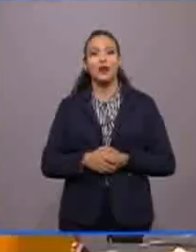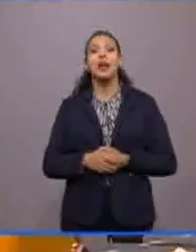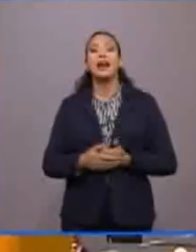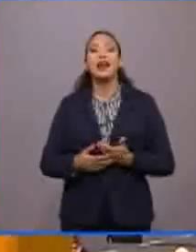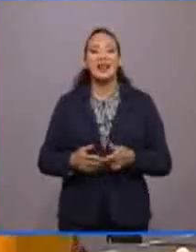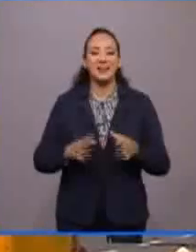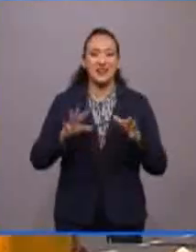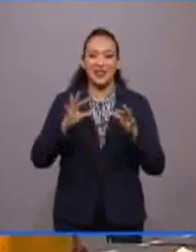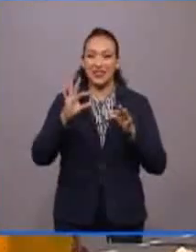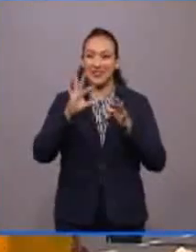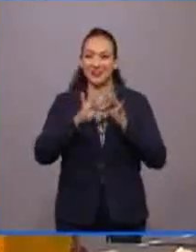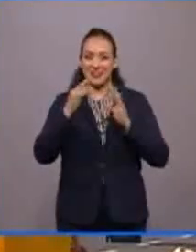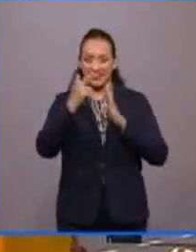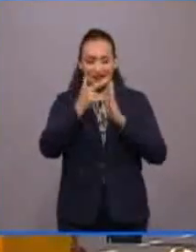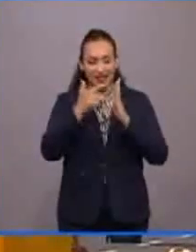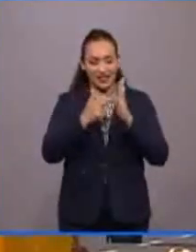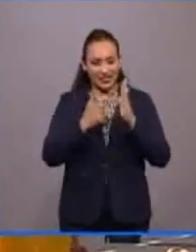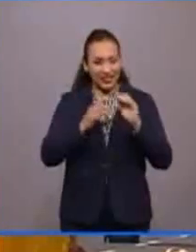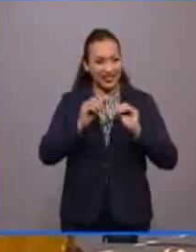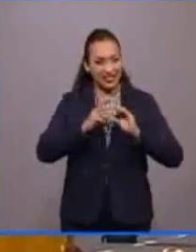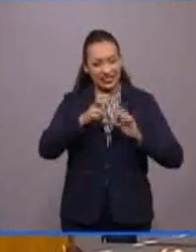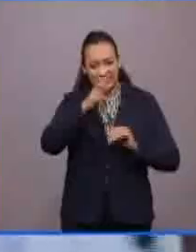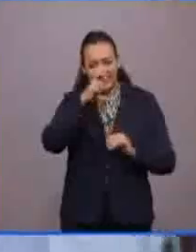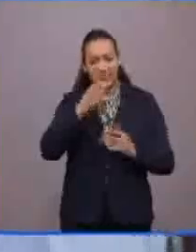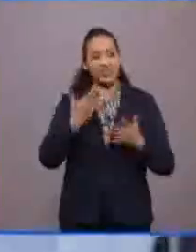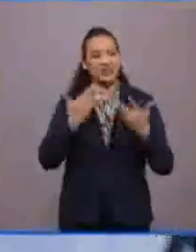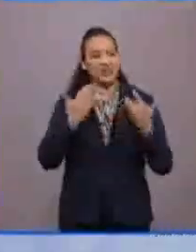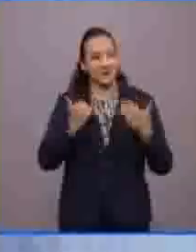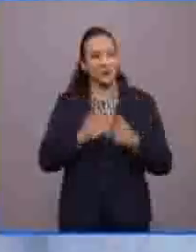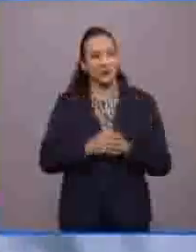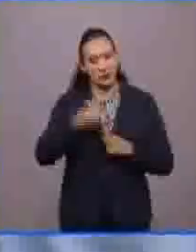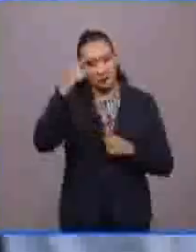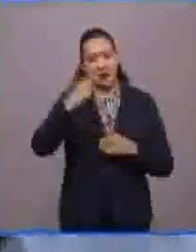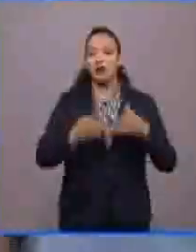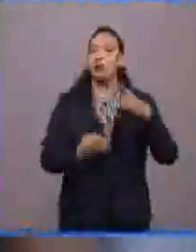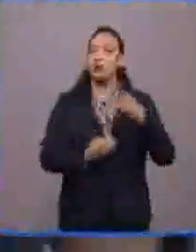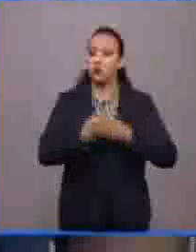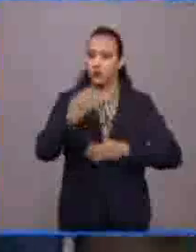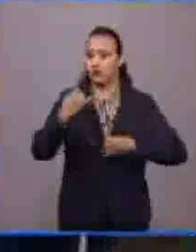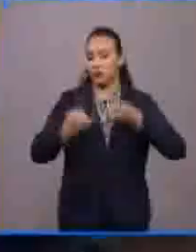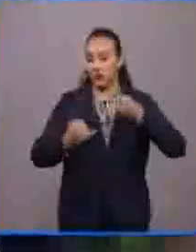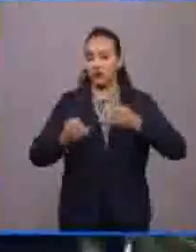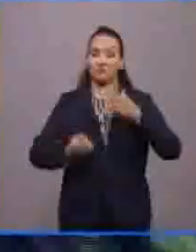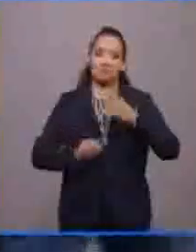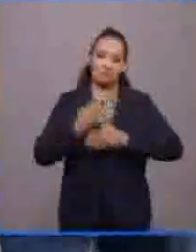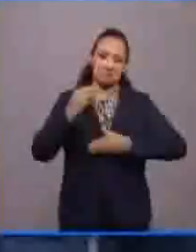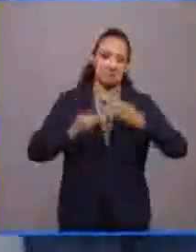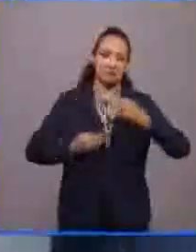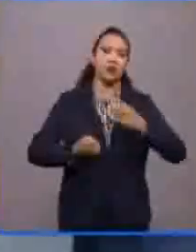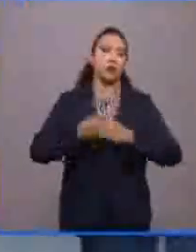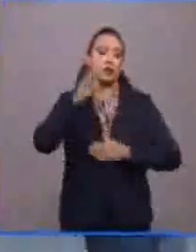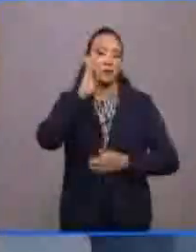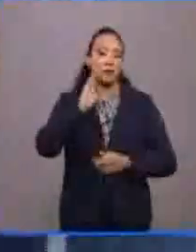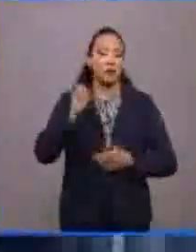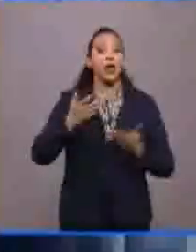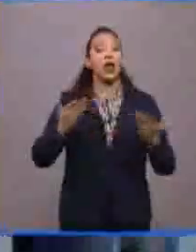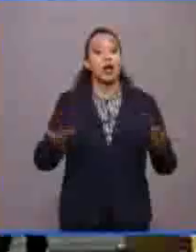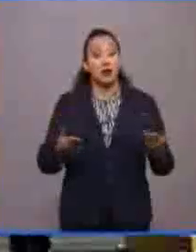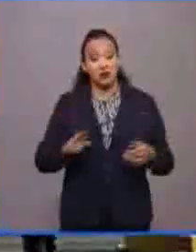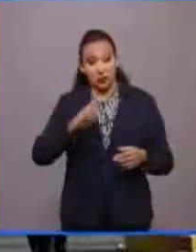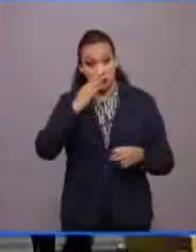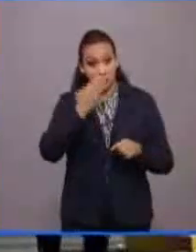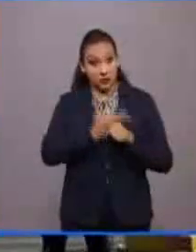filtros estrictos para las personas aspirantes a cargos jurisdiccionales que se pondrán a votación en junio próximo, será responsabilidad